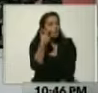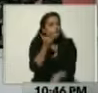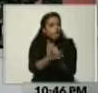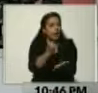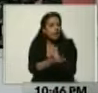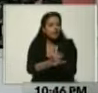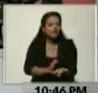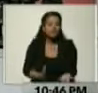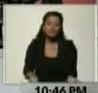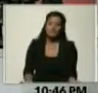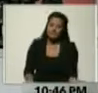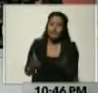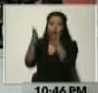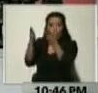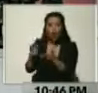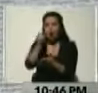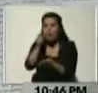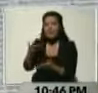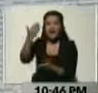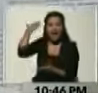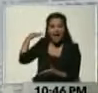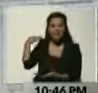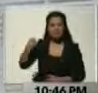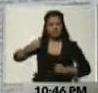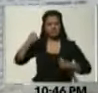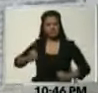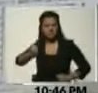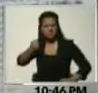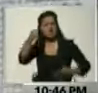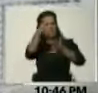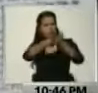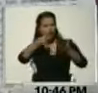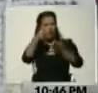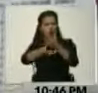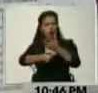rebelde, combativo, esto, ¿vale? ¡Uy, Dios mío!